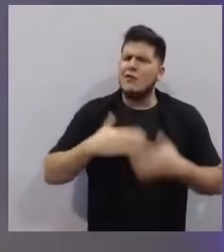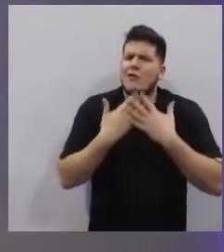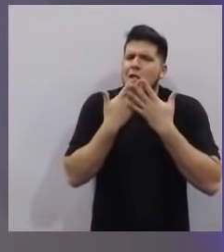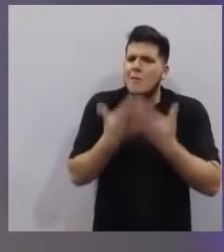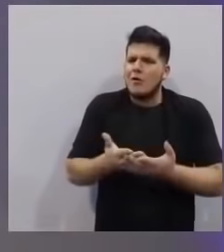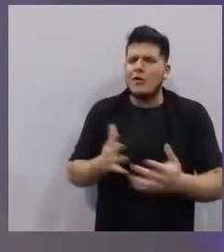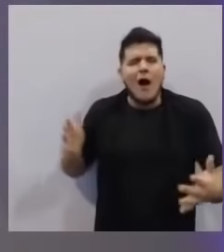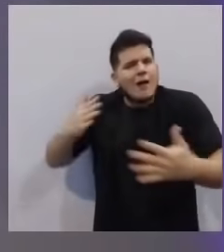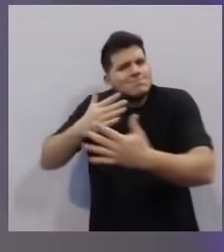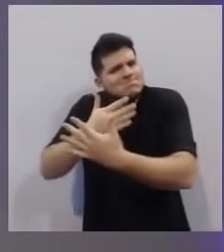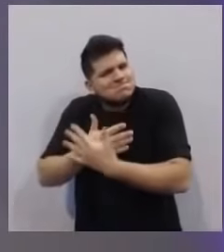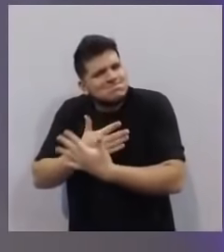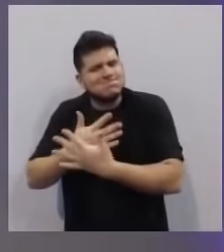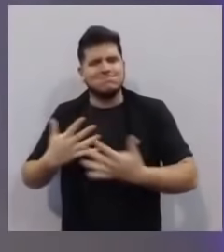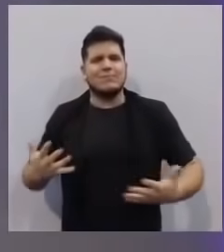aplaudo